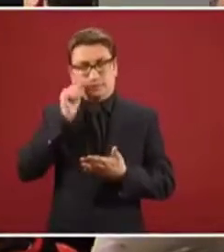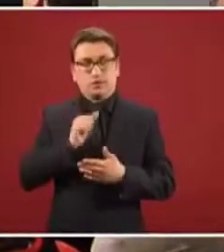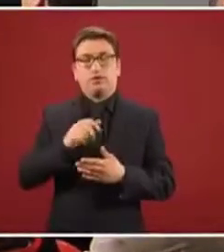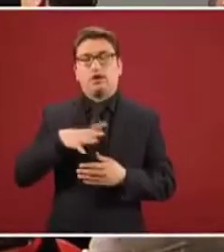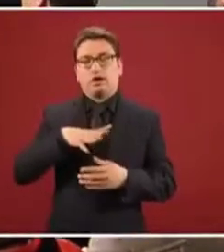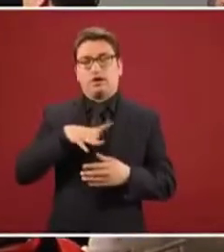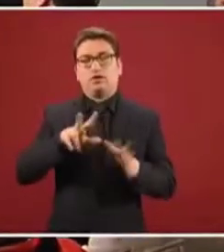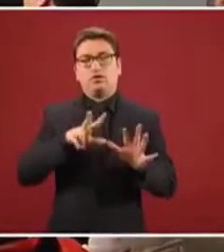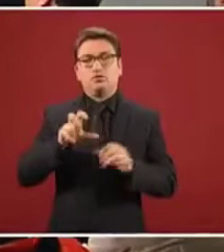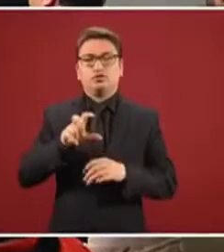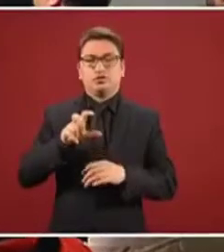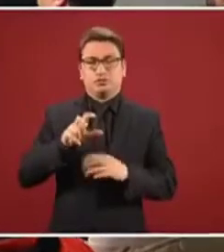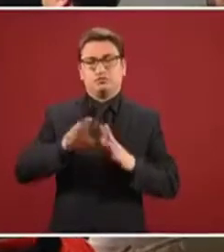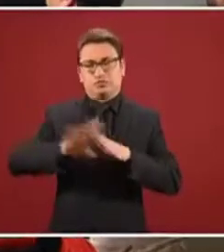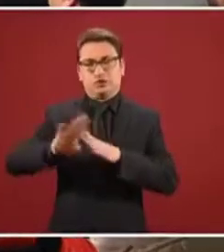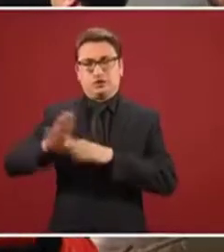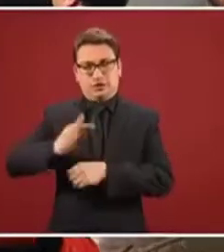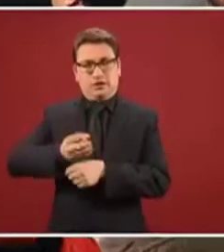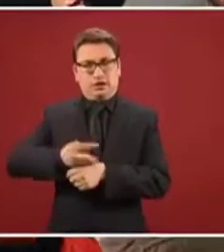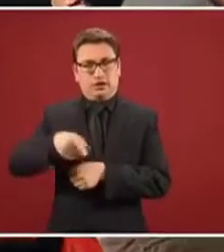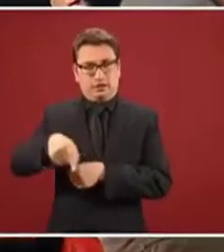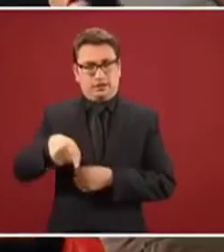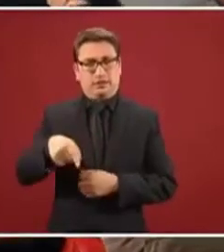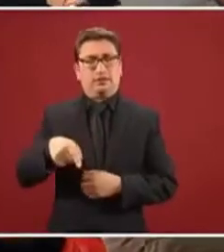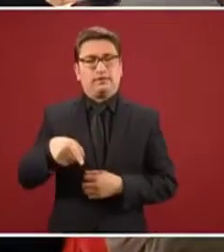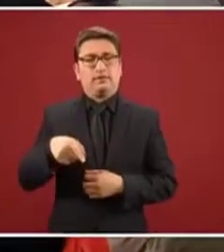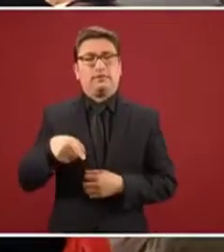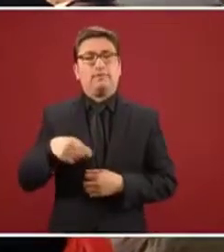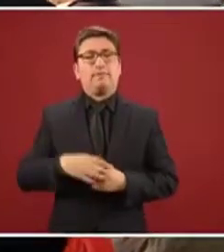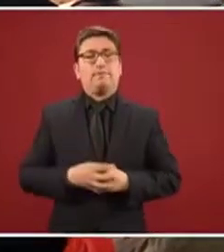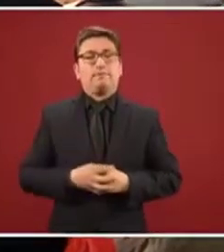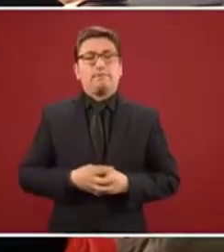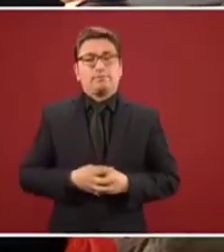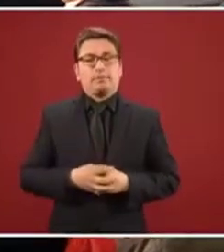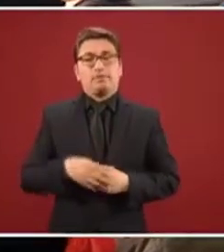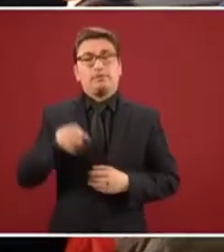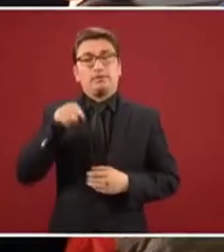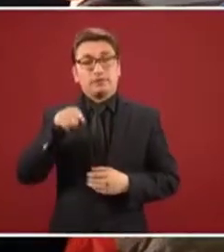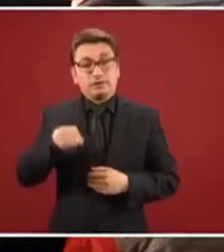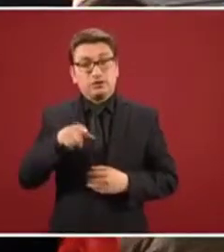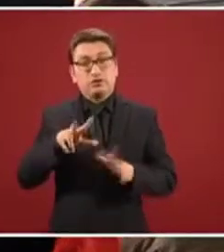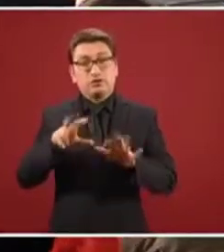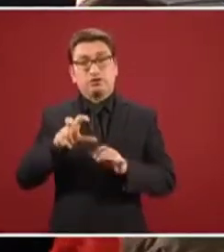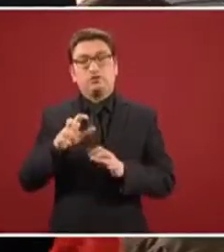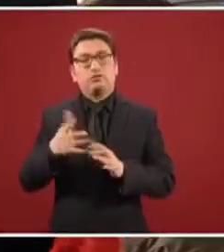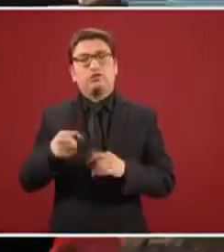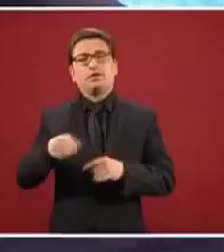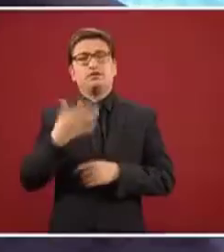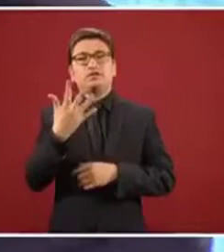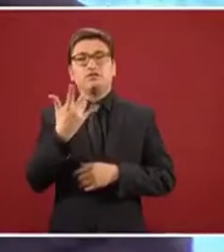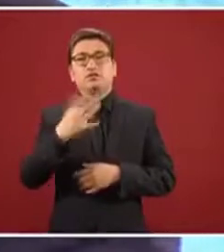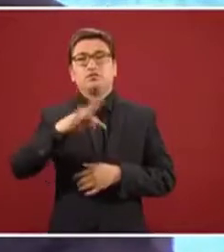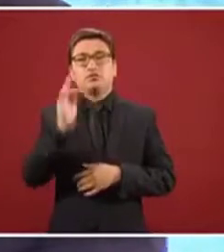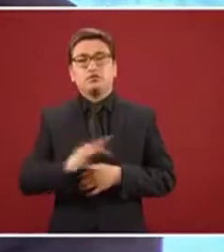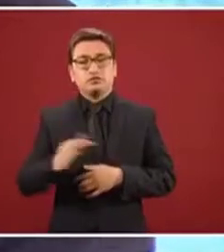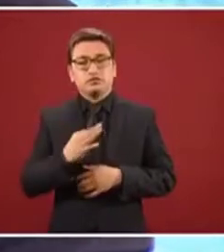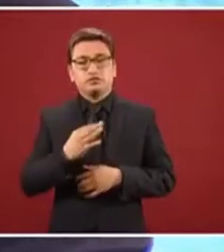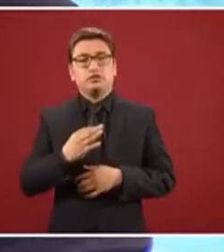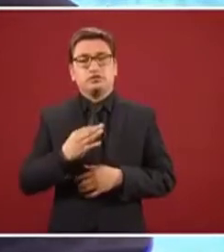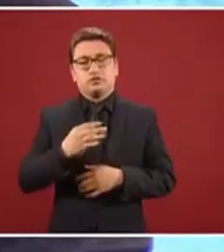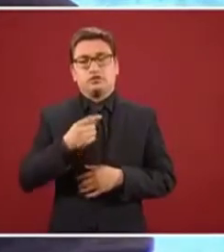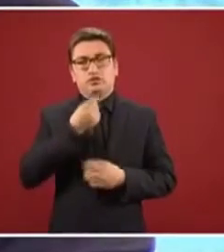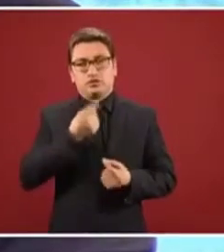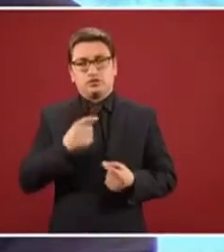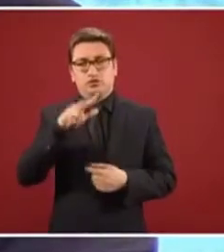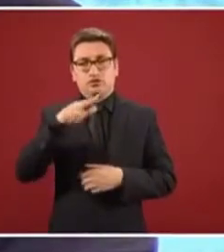800 migrantes en este momento con nosotros, de los cuales el 50% son menores de edad,